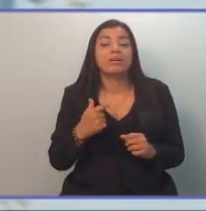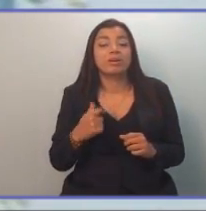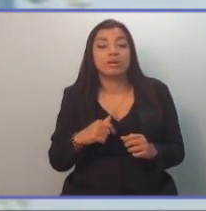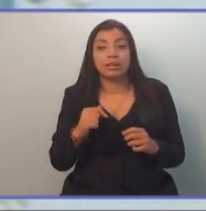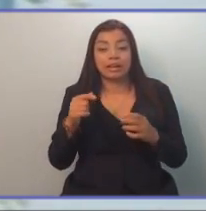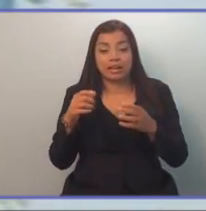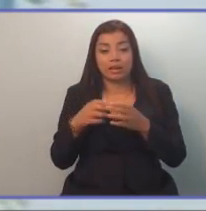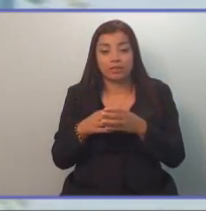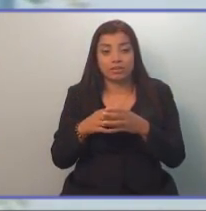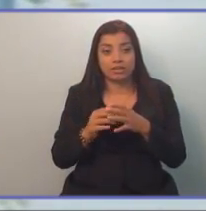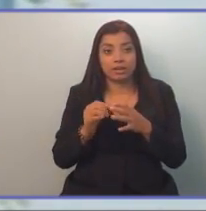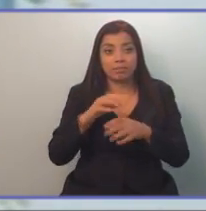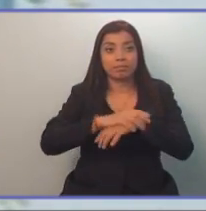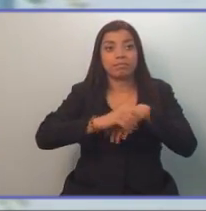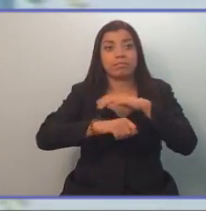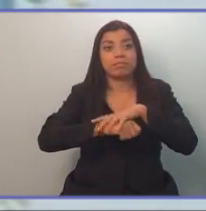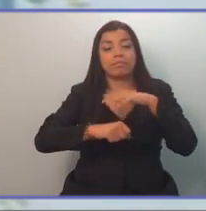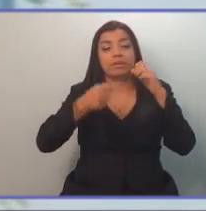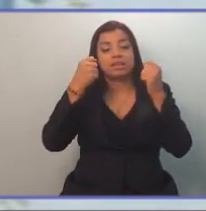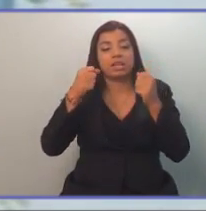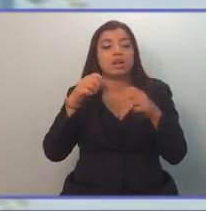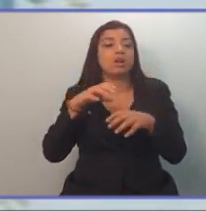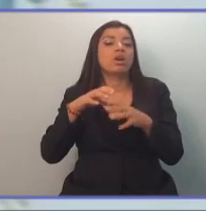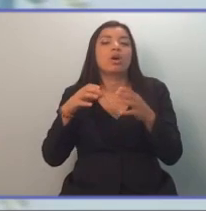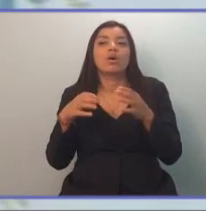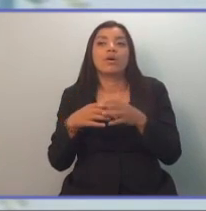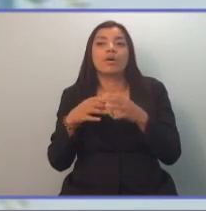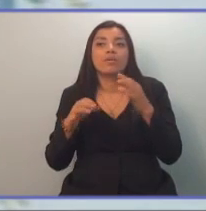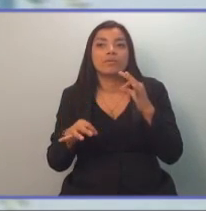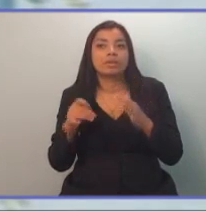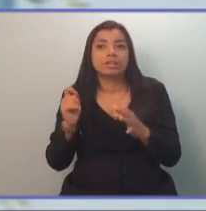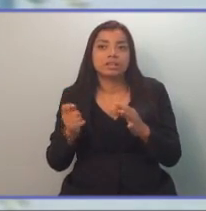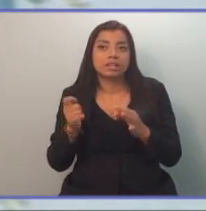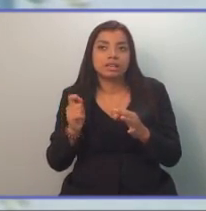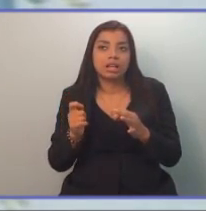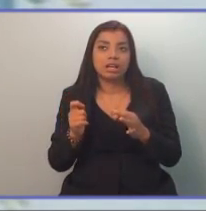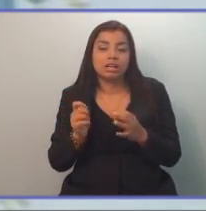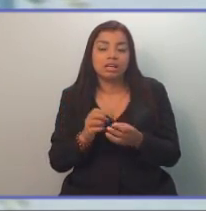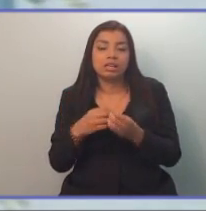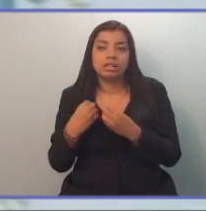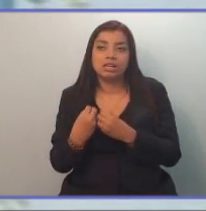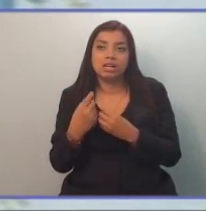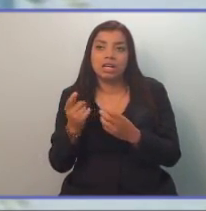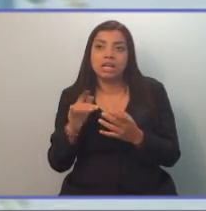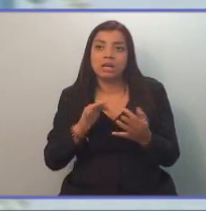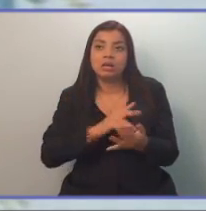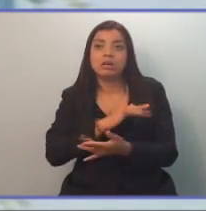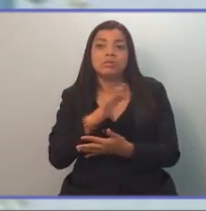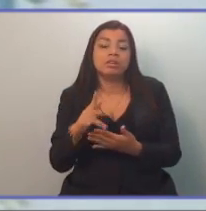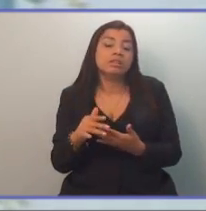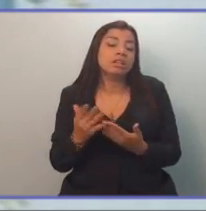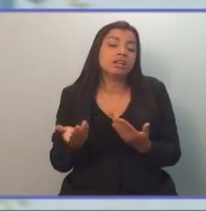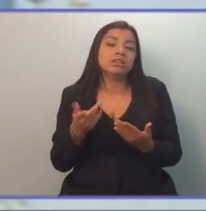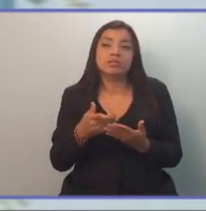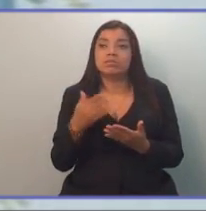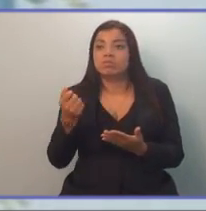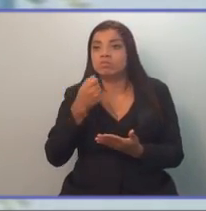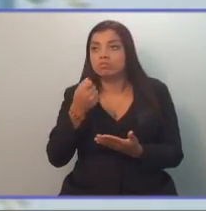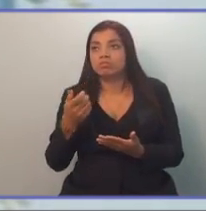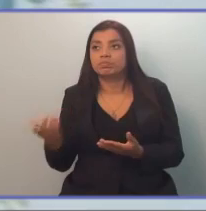Cámara Penal y la Cámara Ambiental. Si se hubiera dejado únicamente como esa competencia, estaríamos con recursos